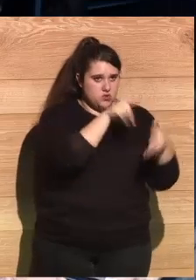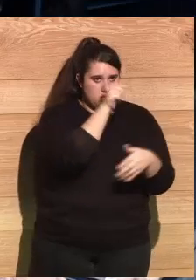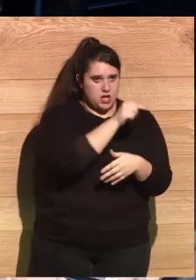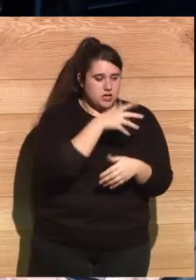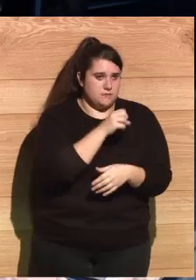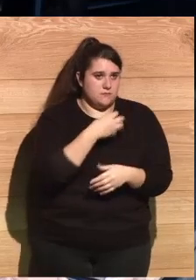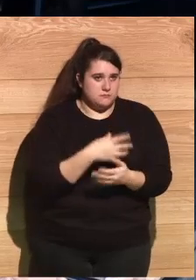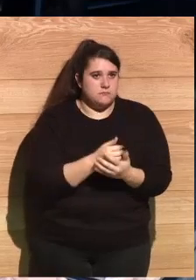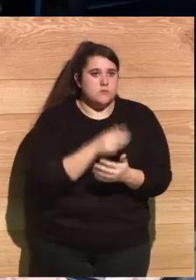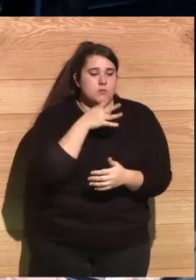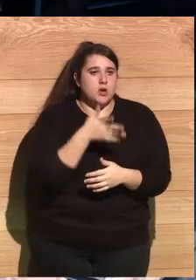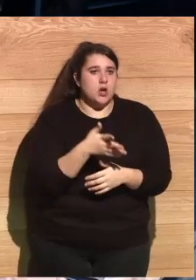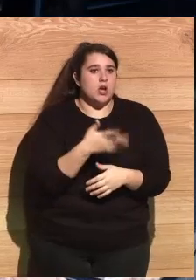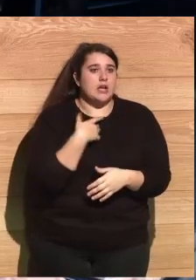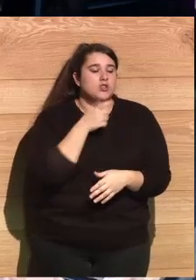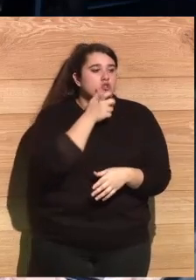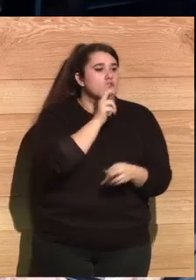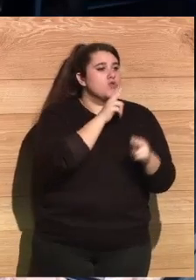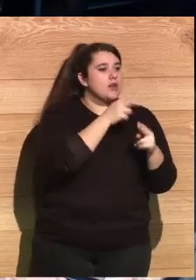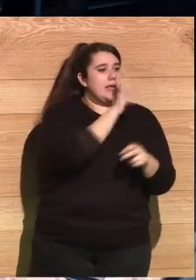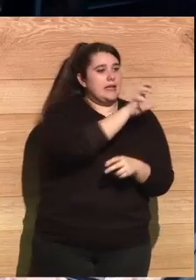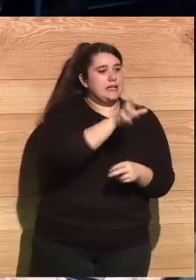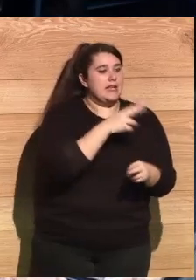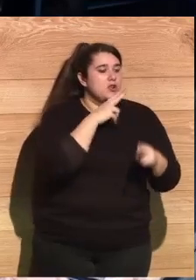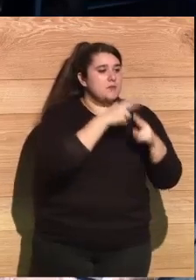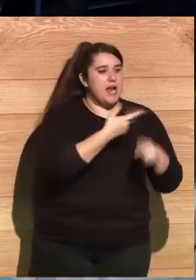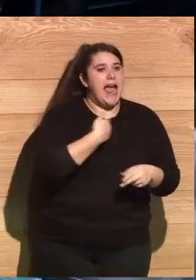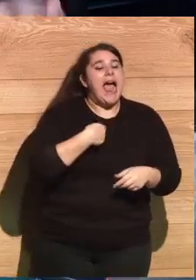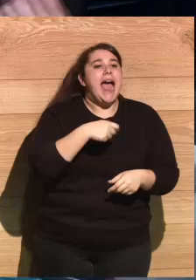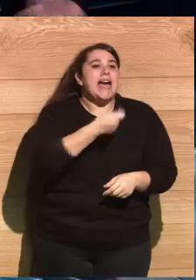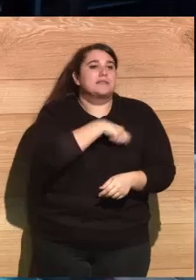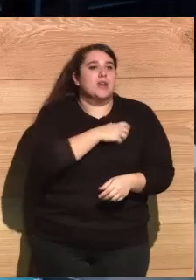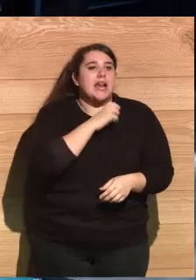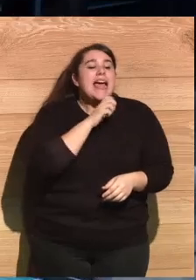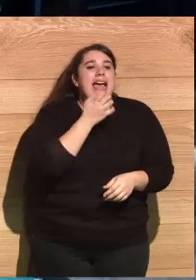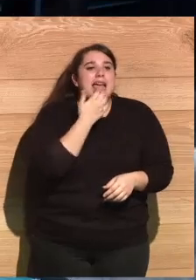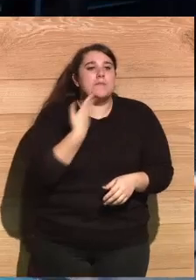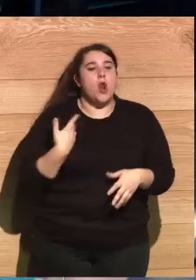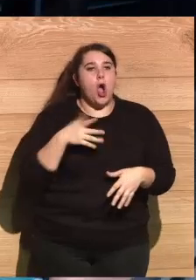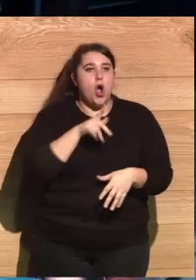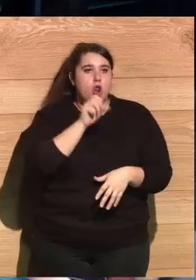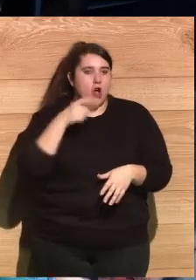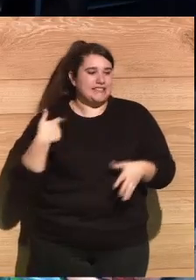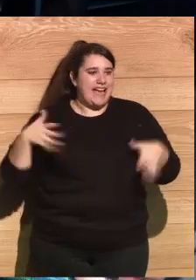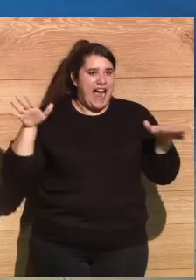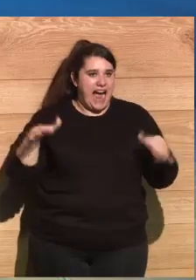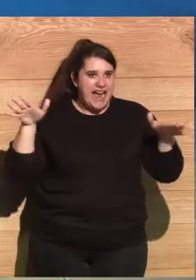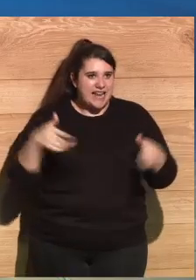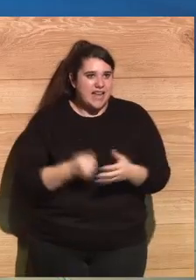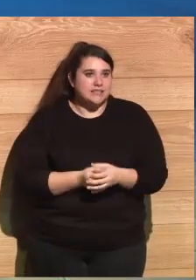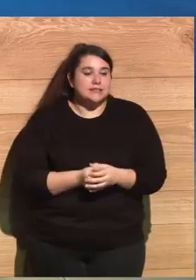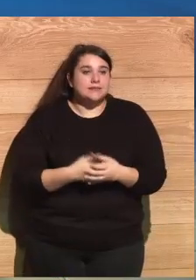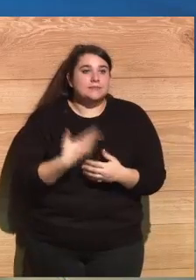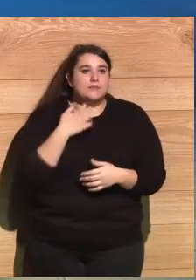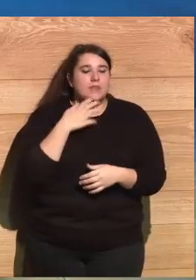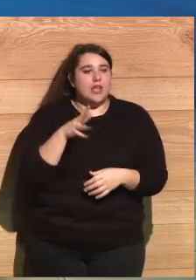de estados que tienen nombre en español. Sí, o sea, Los Ángeles, cuando dicen... Me refería a la historia contemporánea. Claro, la historia, pero digamos, en el